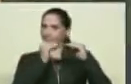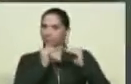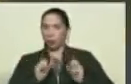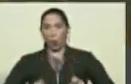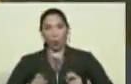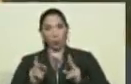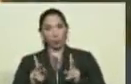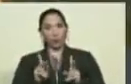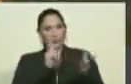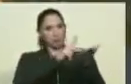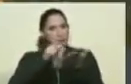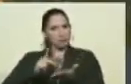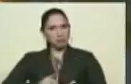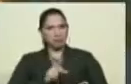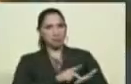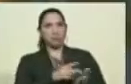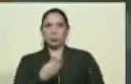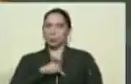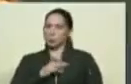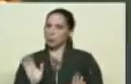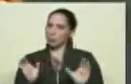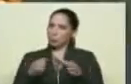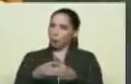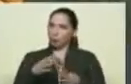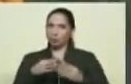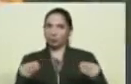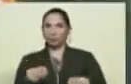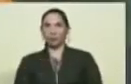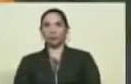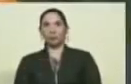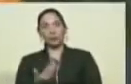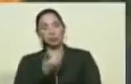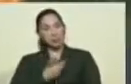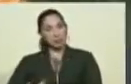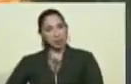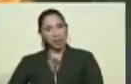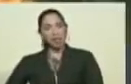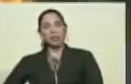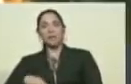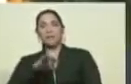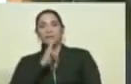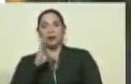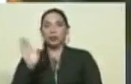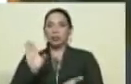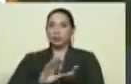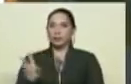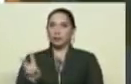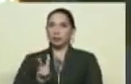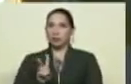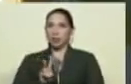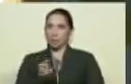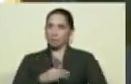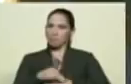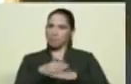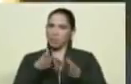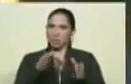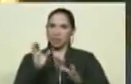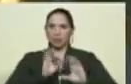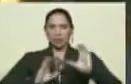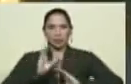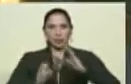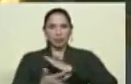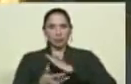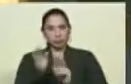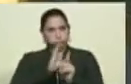hora de participar. Y justamente hemos estado reunidos con el presidente del Banco de Venezuela, con el ministro de Ciencia y Tecnología, con el ministro de Cultura,